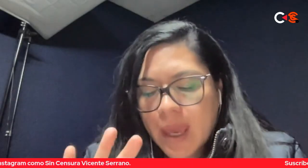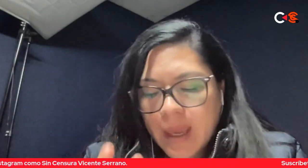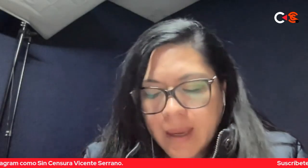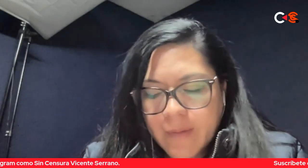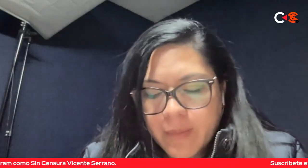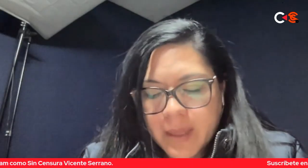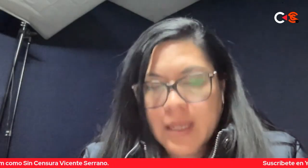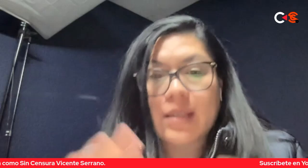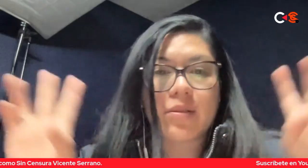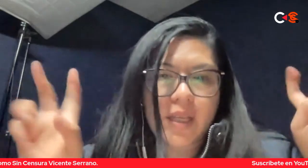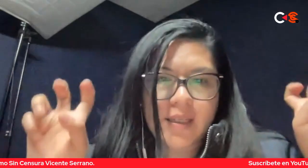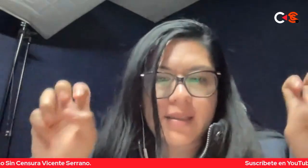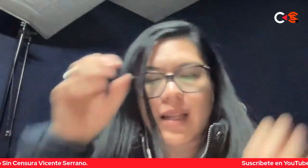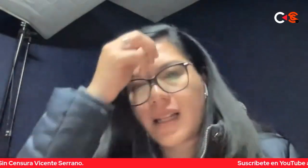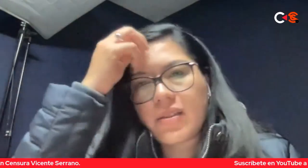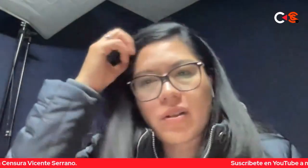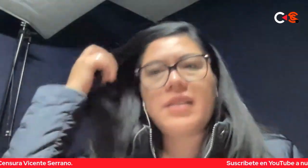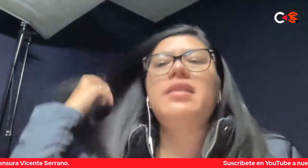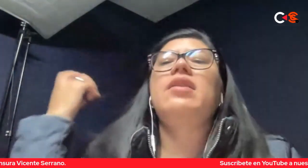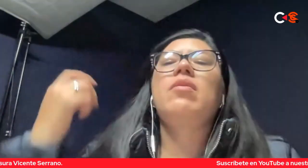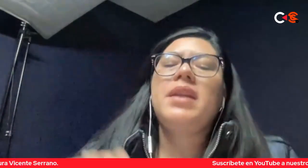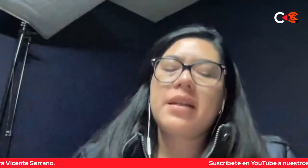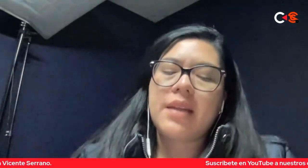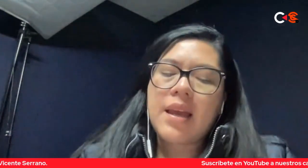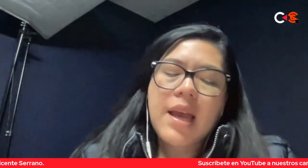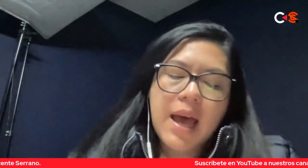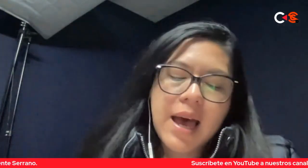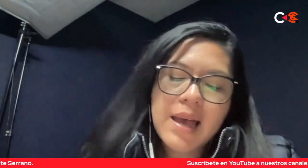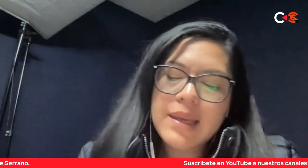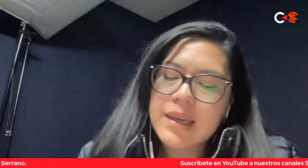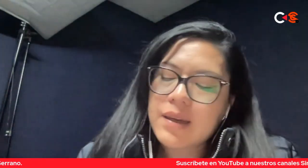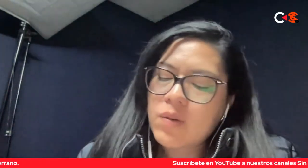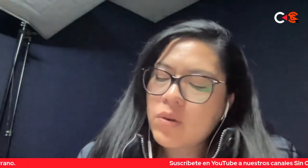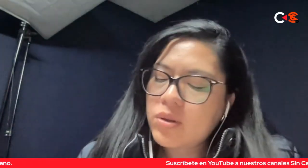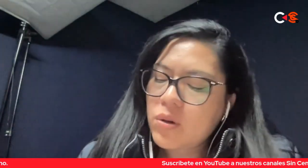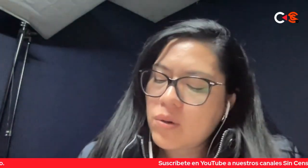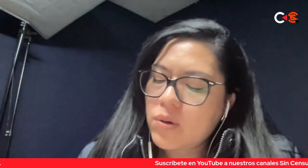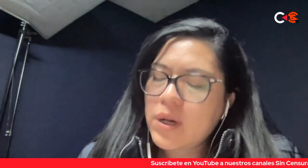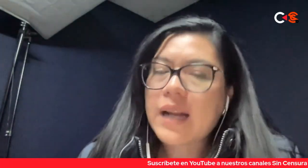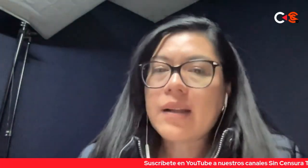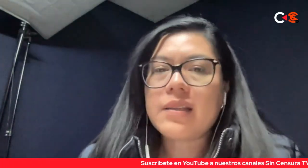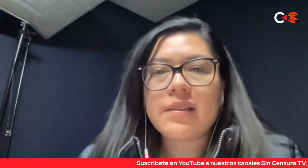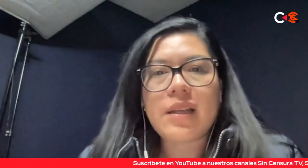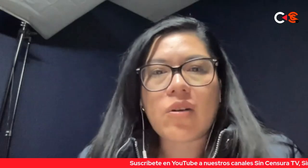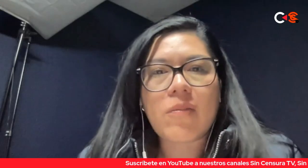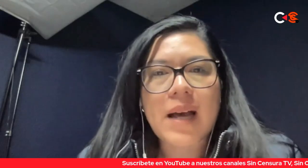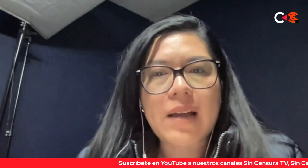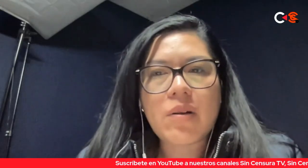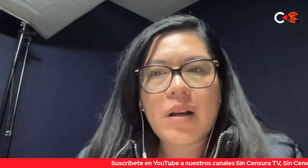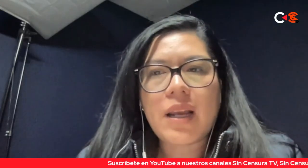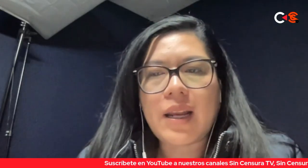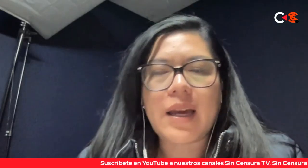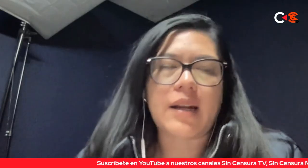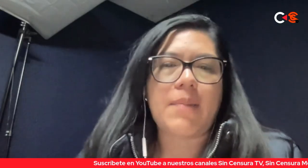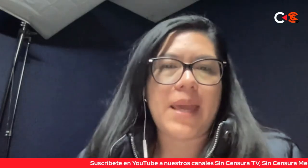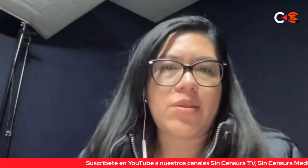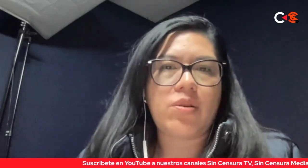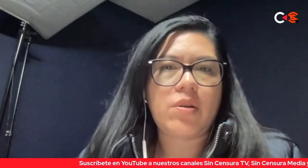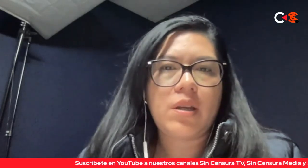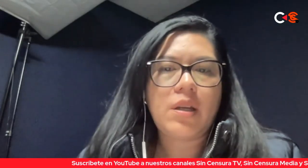tuvimos acceso, y me parece que sí queda muy claro el escenario de riesgo, el atentado a la